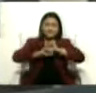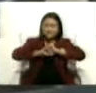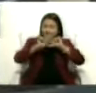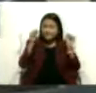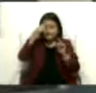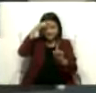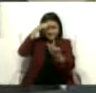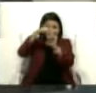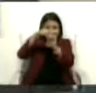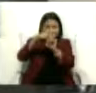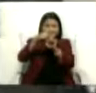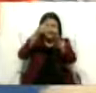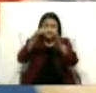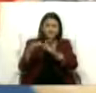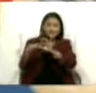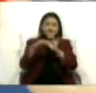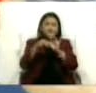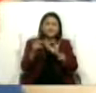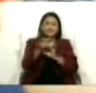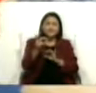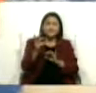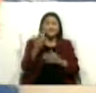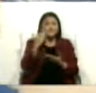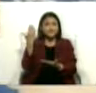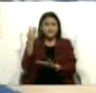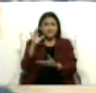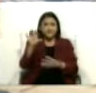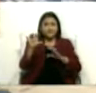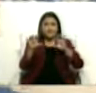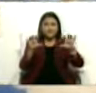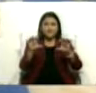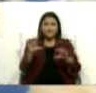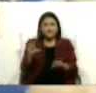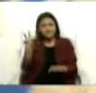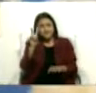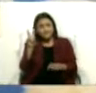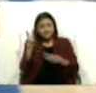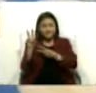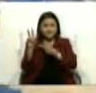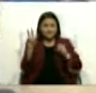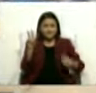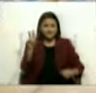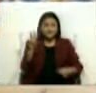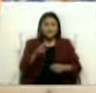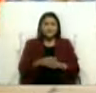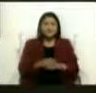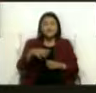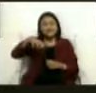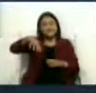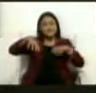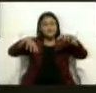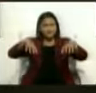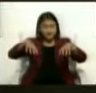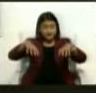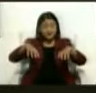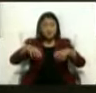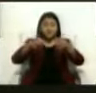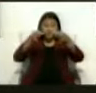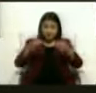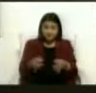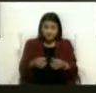ante el avance de esa unión entre los pueblos hermanos de Venezuela y China, de Carabobo y Shanghái, el cual espera sea